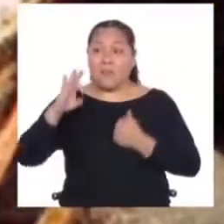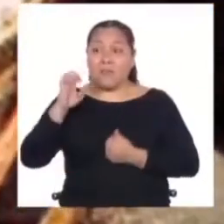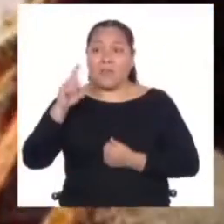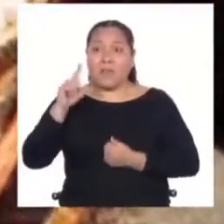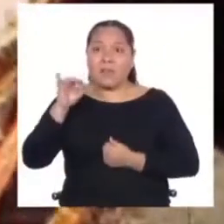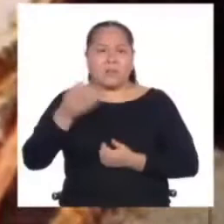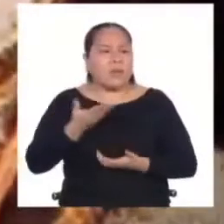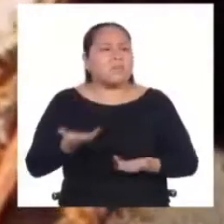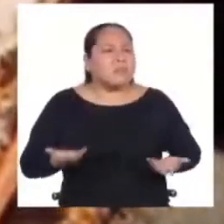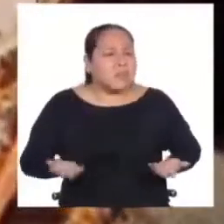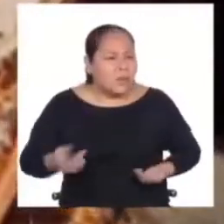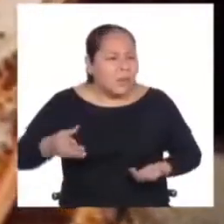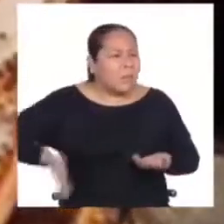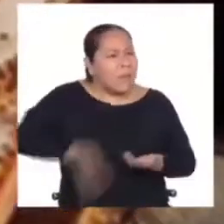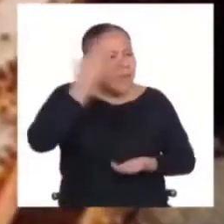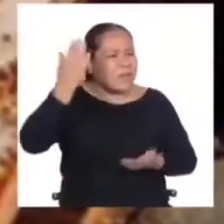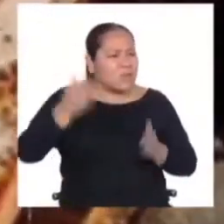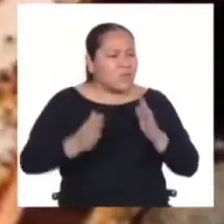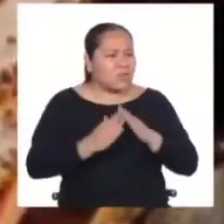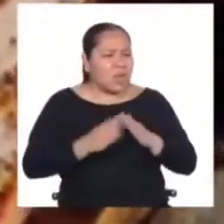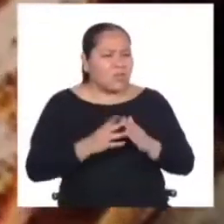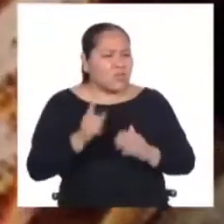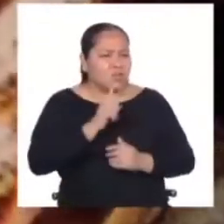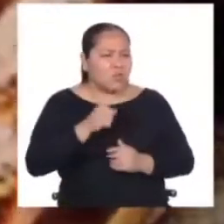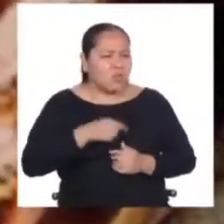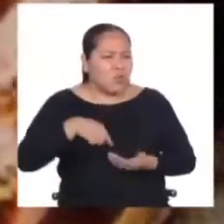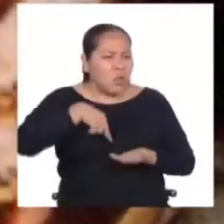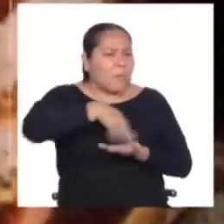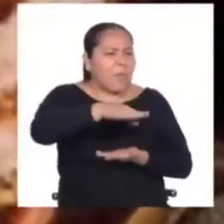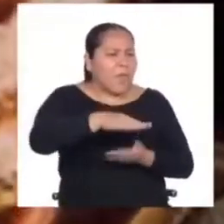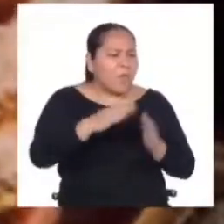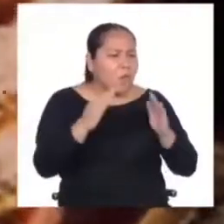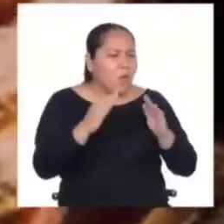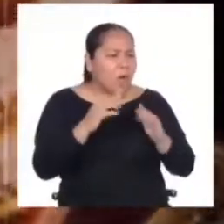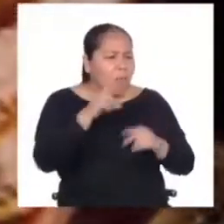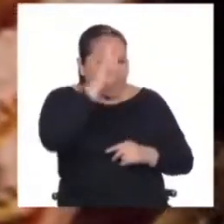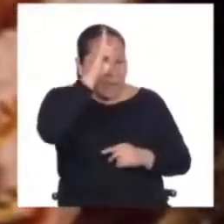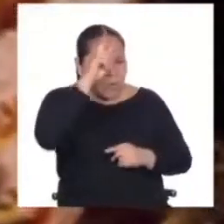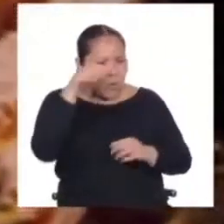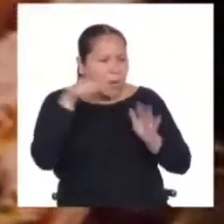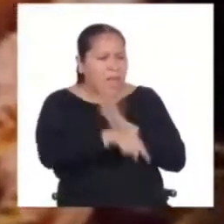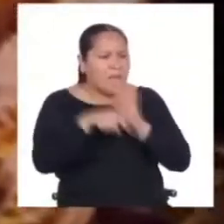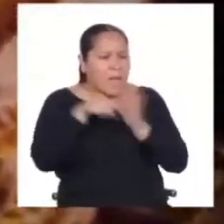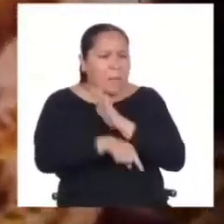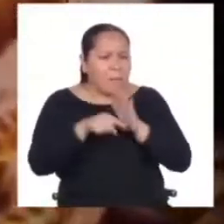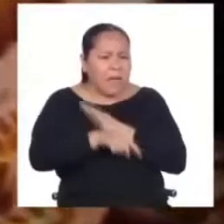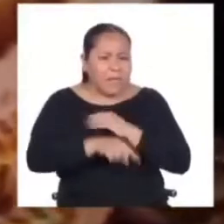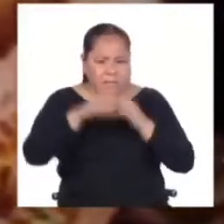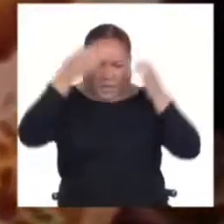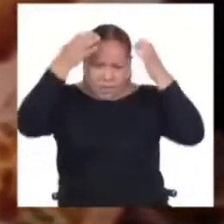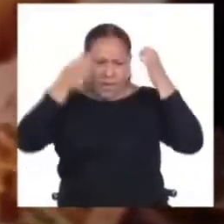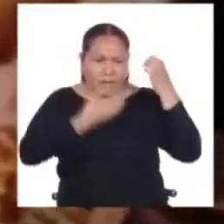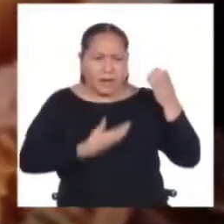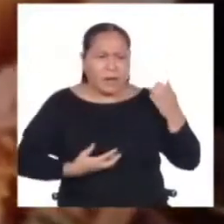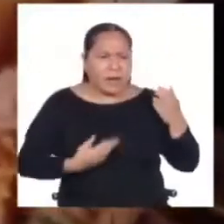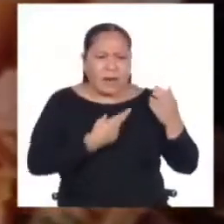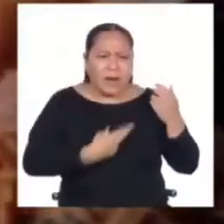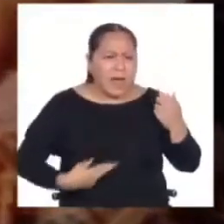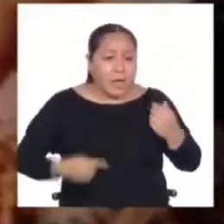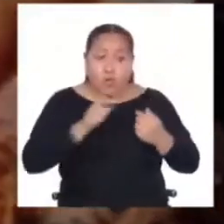increpó: váyase a su casa, no lo he enviado al Perú para que mate reyes, sino para que sirva a